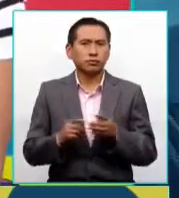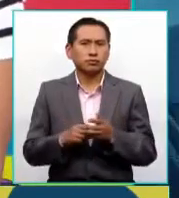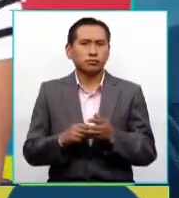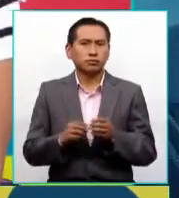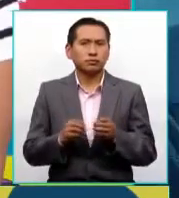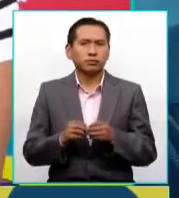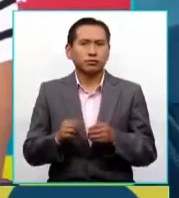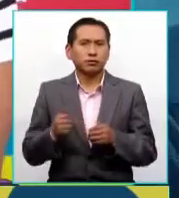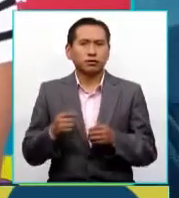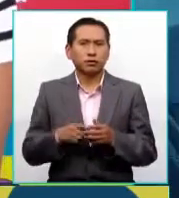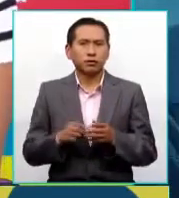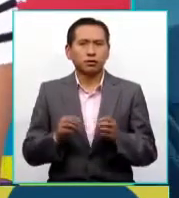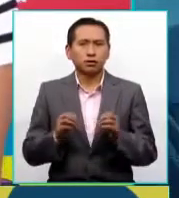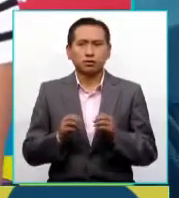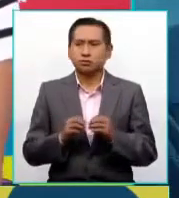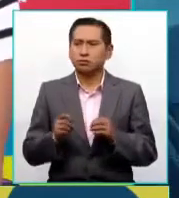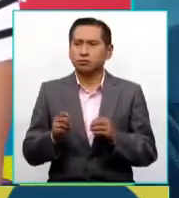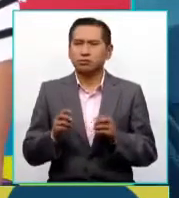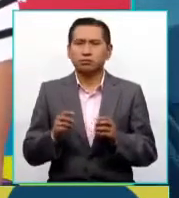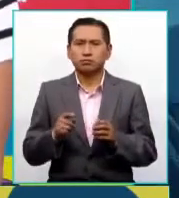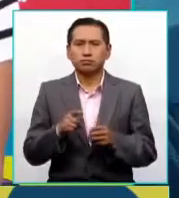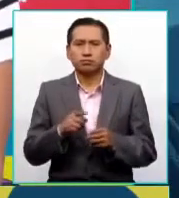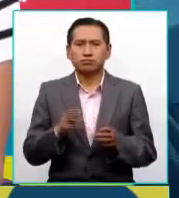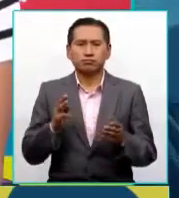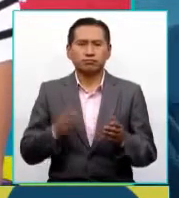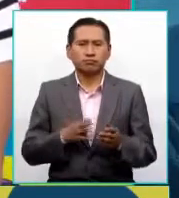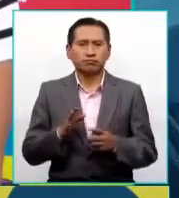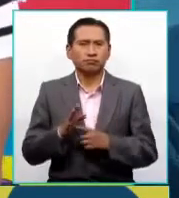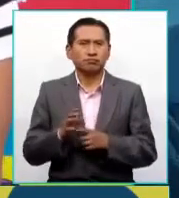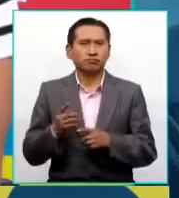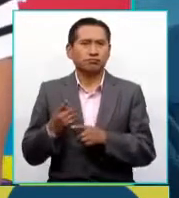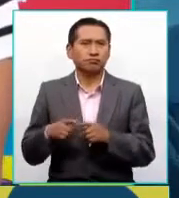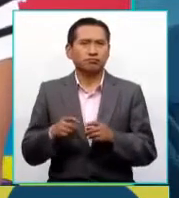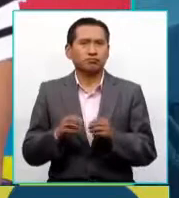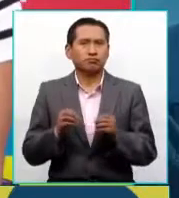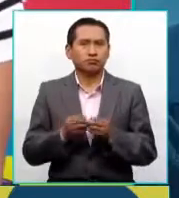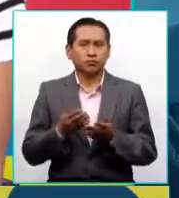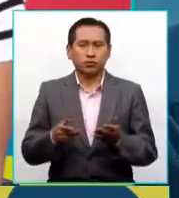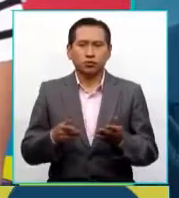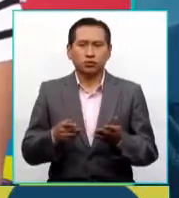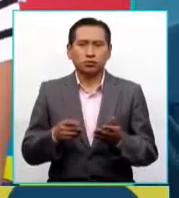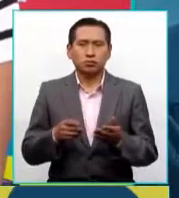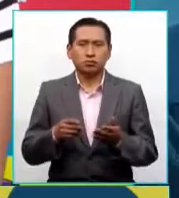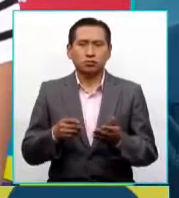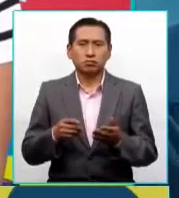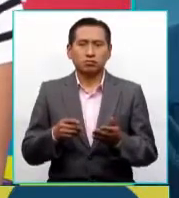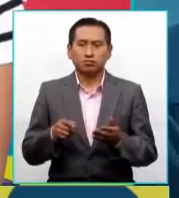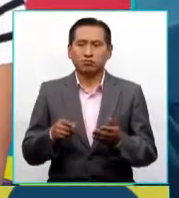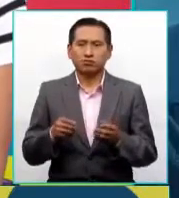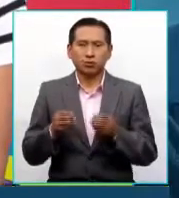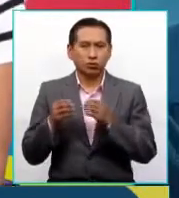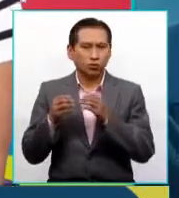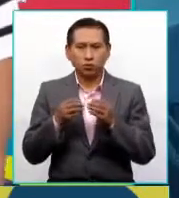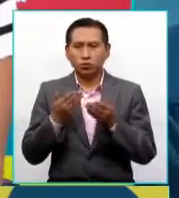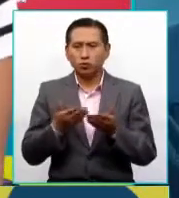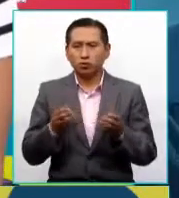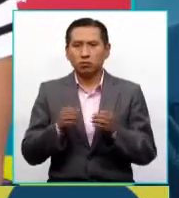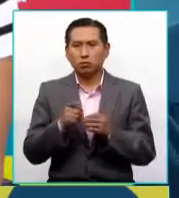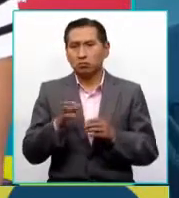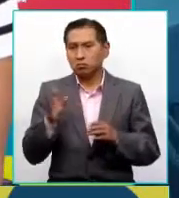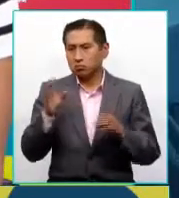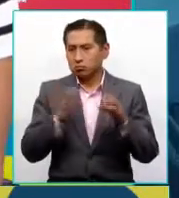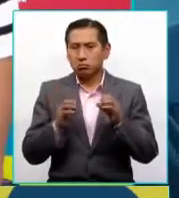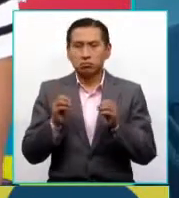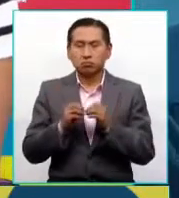estos otros sonidos que vienen desde la misma instrumentación, digamos con instrumentos andinos, pero al mismo tiempo con una propia búsqueda,